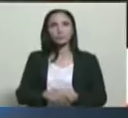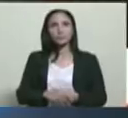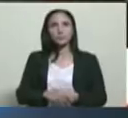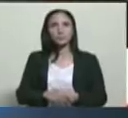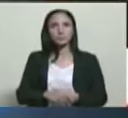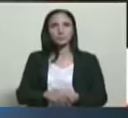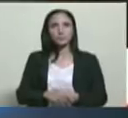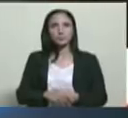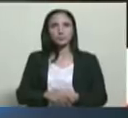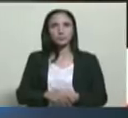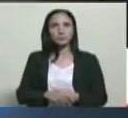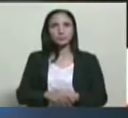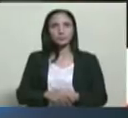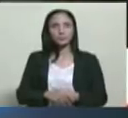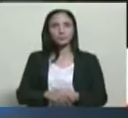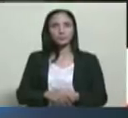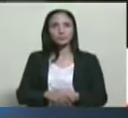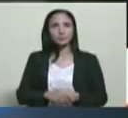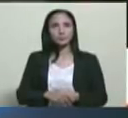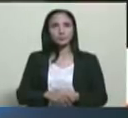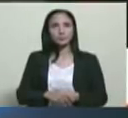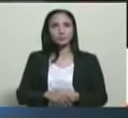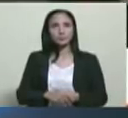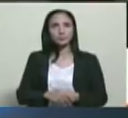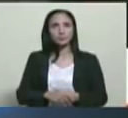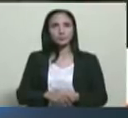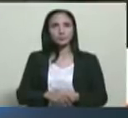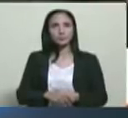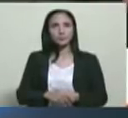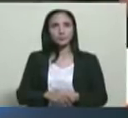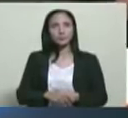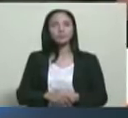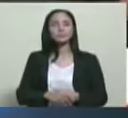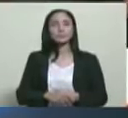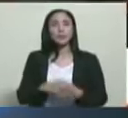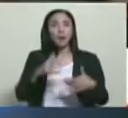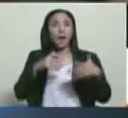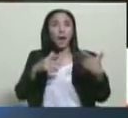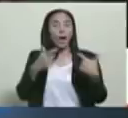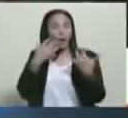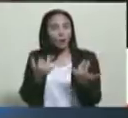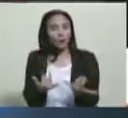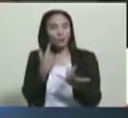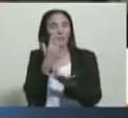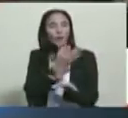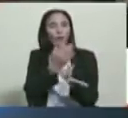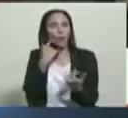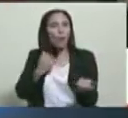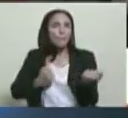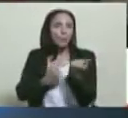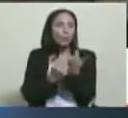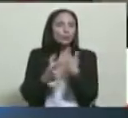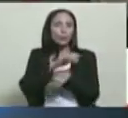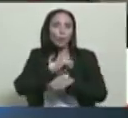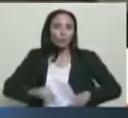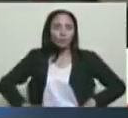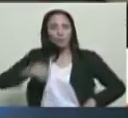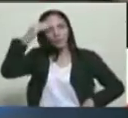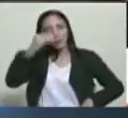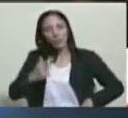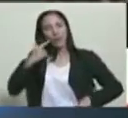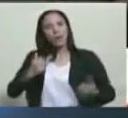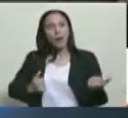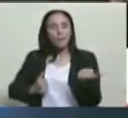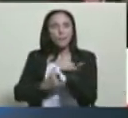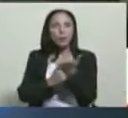a lo que ha arrancado el día de hoy, que es la marcha de la lealtad militar a la patria. Ha arrancado